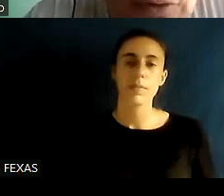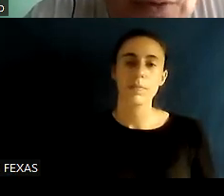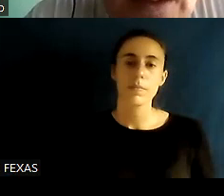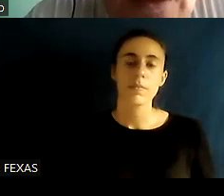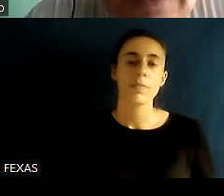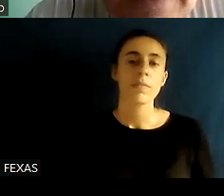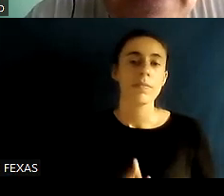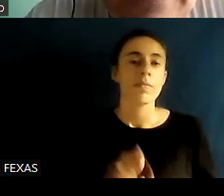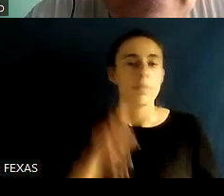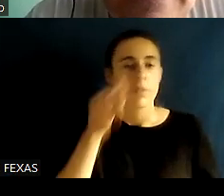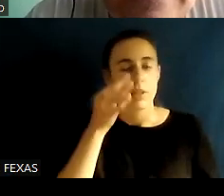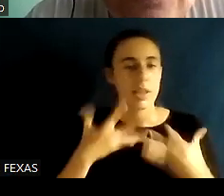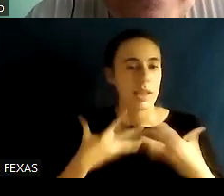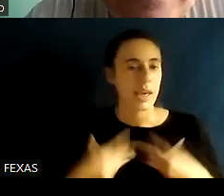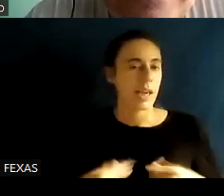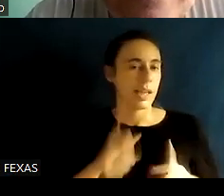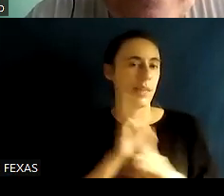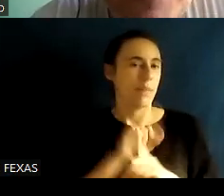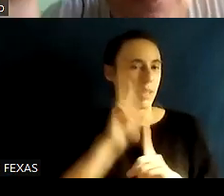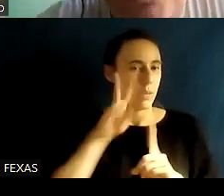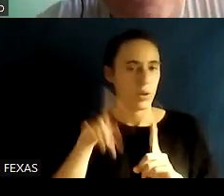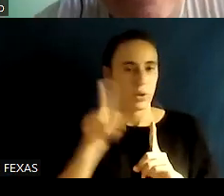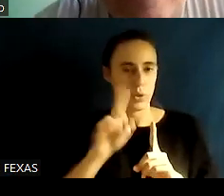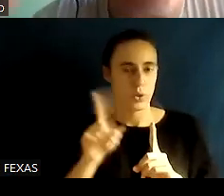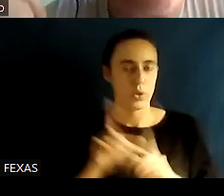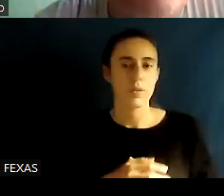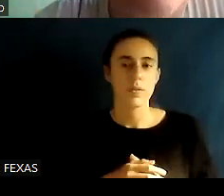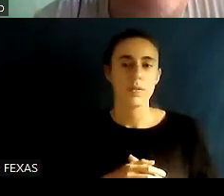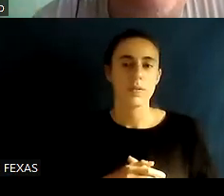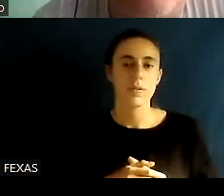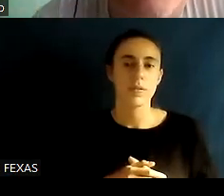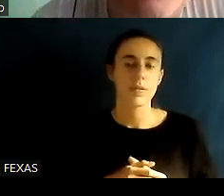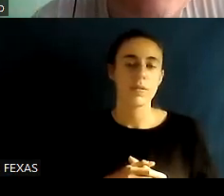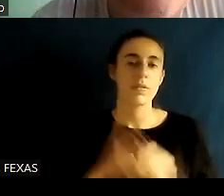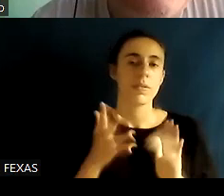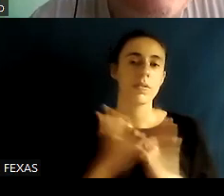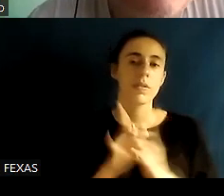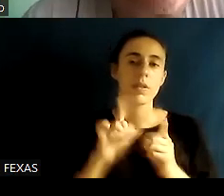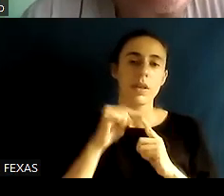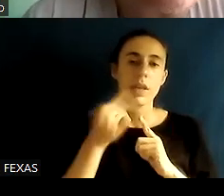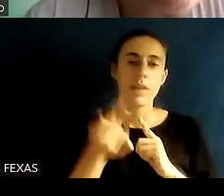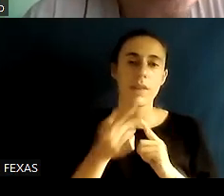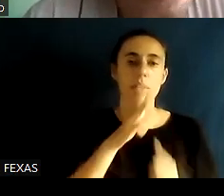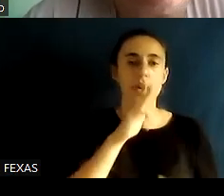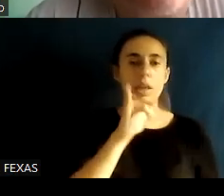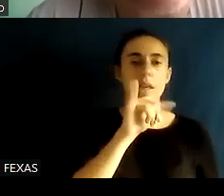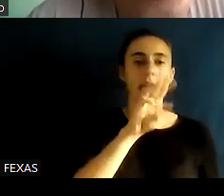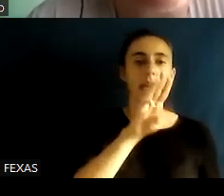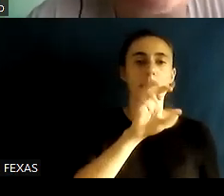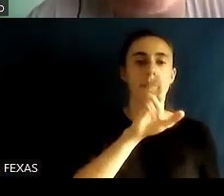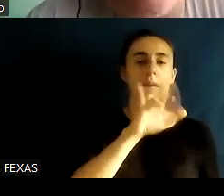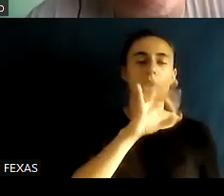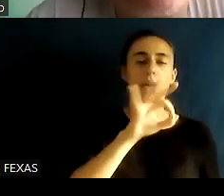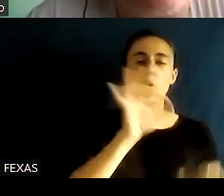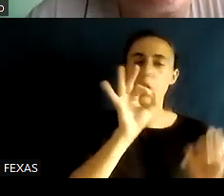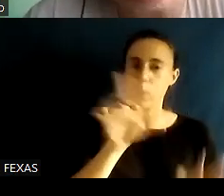antidepresivos, como os digo, no serían antidepresivos al uso, no tienen el efecto del hipérico, pero sí hay estamos